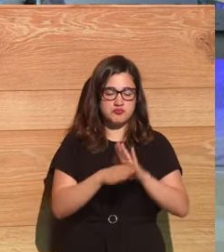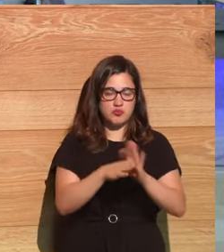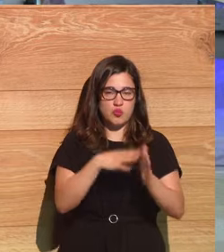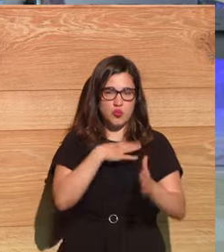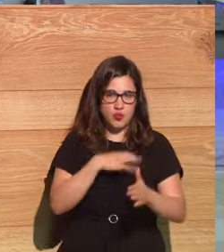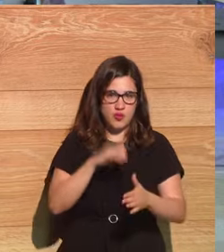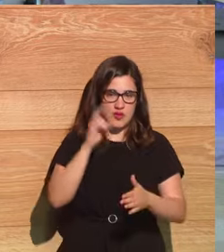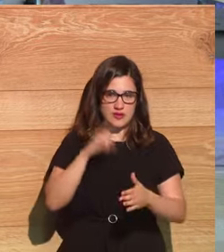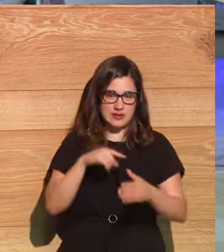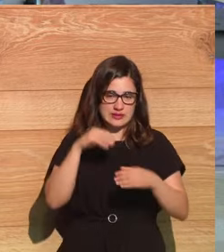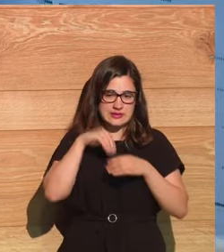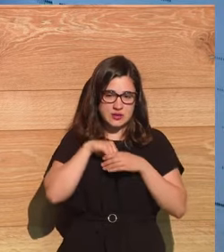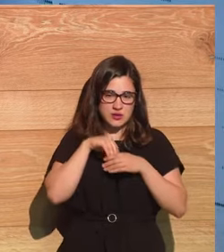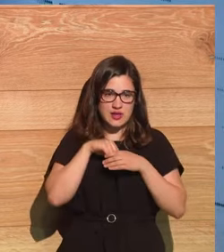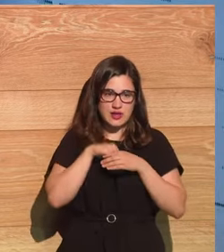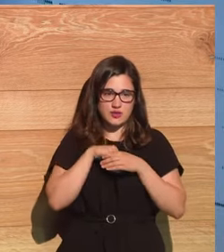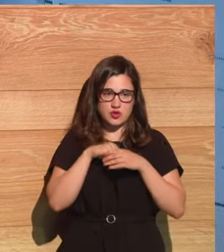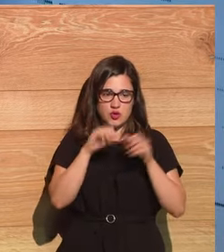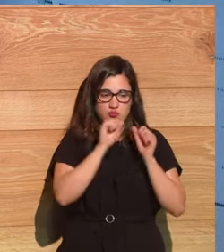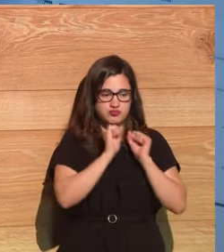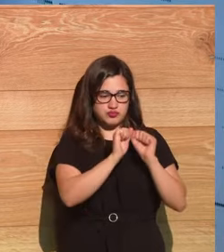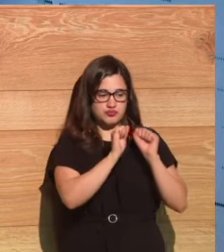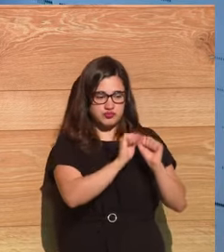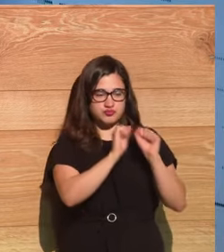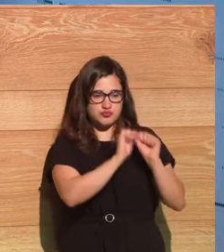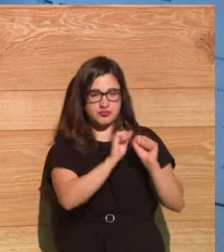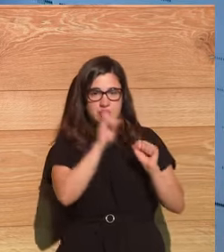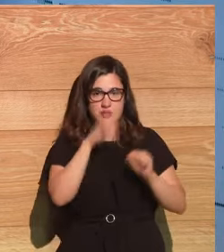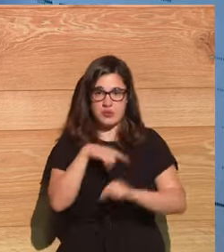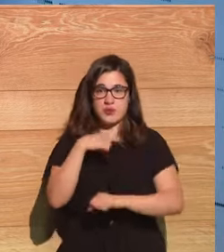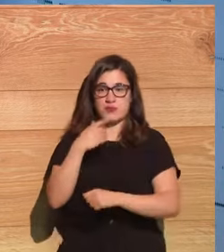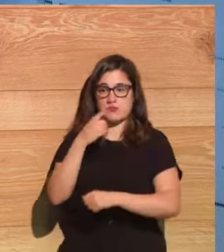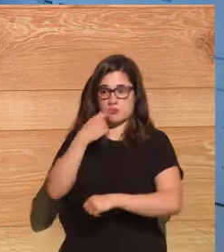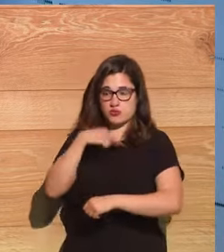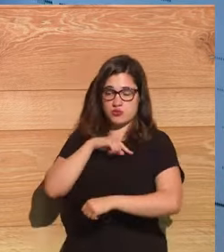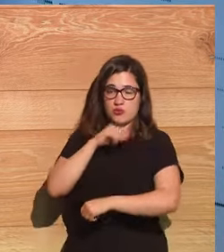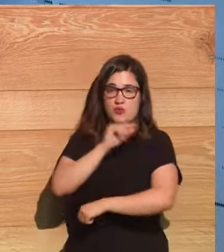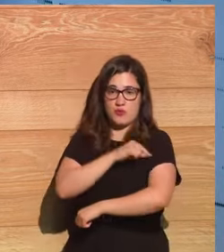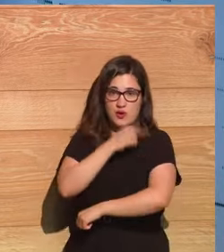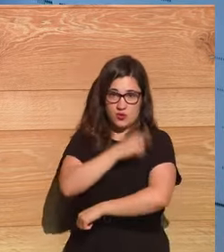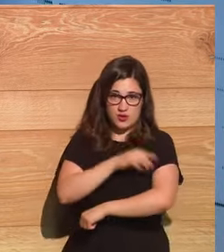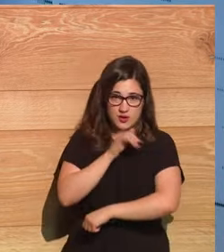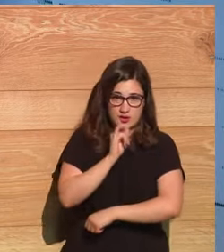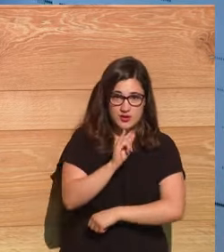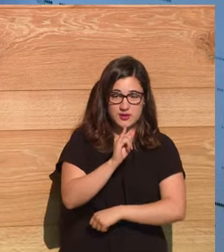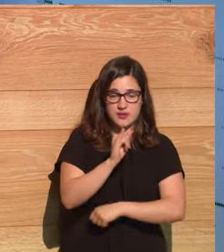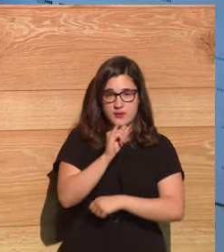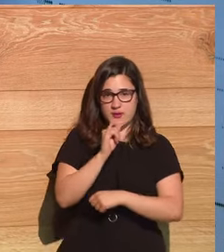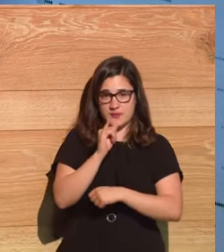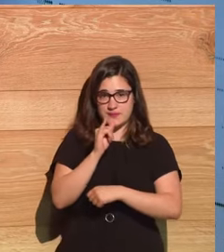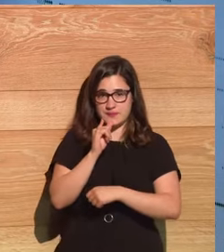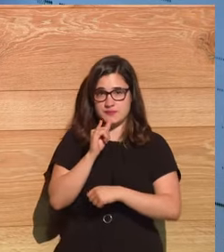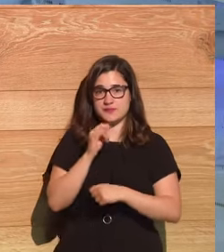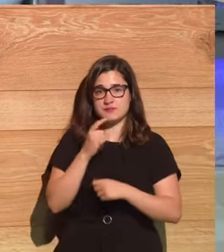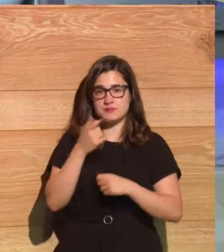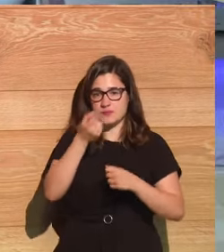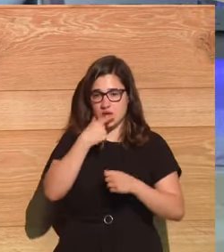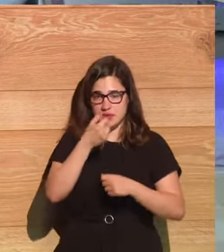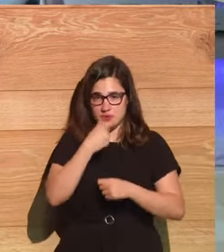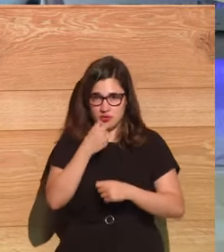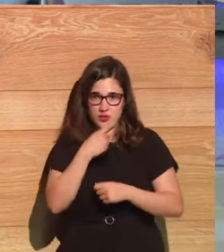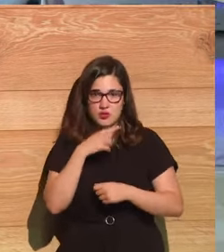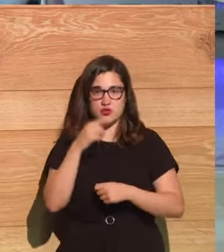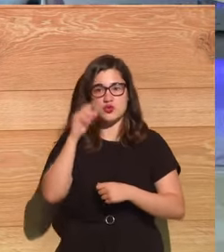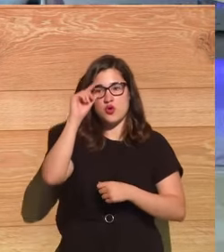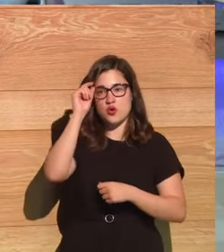o aprenda o recuerde a ese virus y se defienda. Tenemos vacunas. Tenemos vacunas, por ejemplo. Tenemos antibióticos. Tenemos el conocimiento.